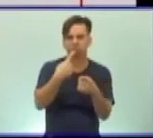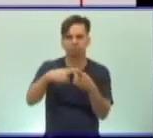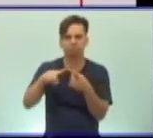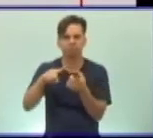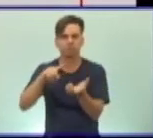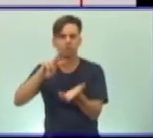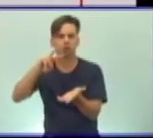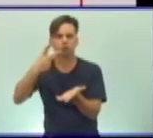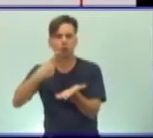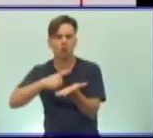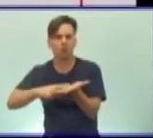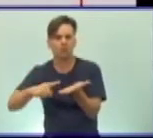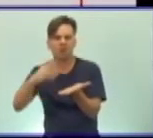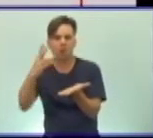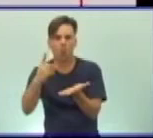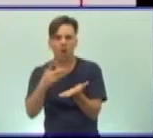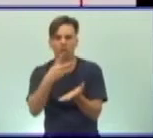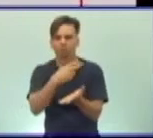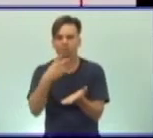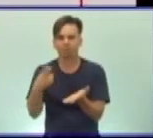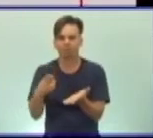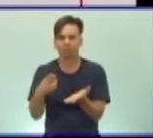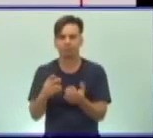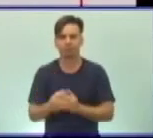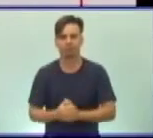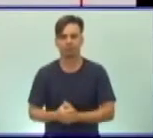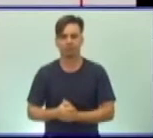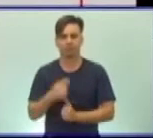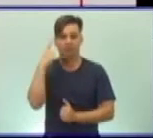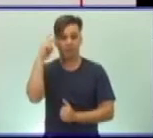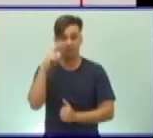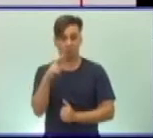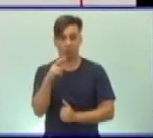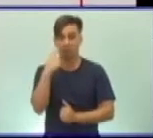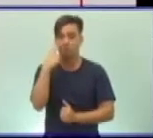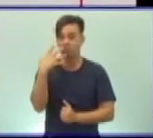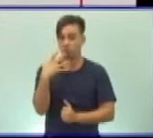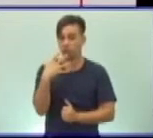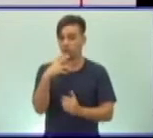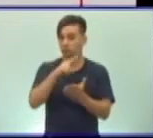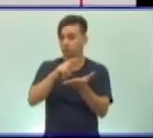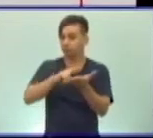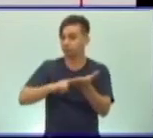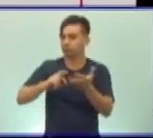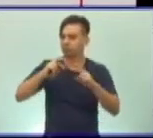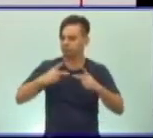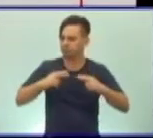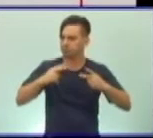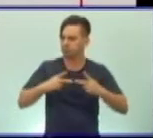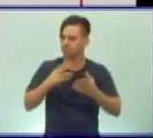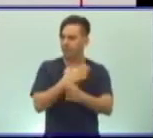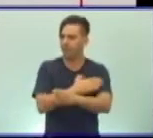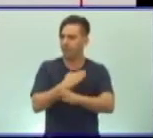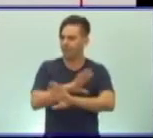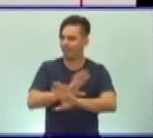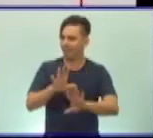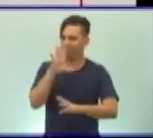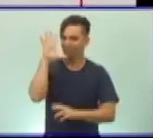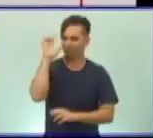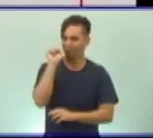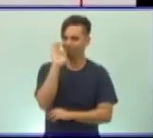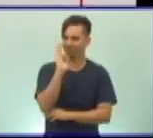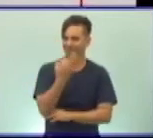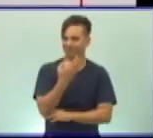leer el ejercicio tantas veces como nos sea necesario para comprenderlo, para saber primero de